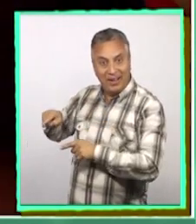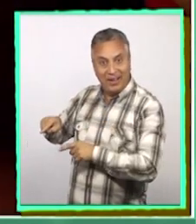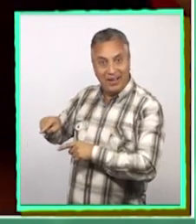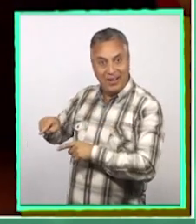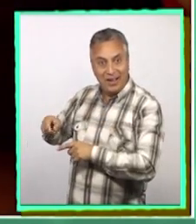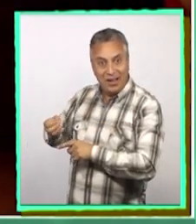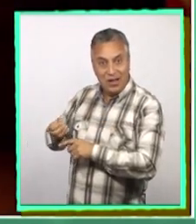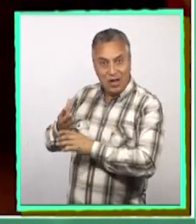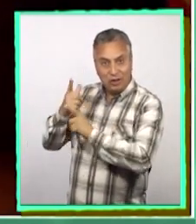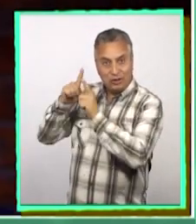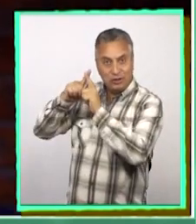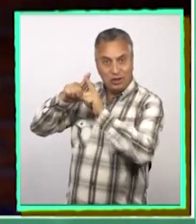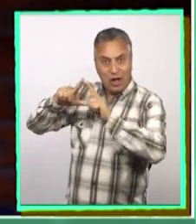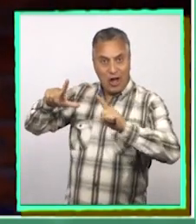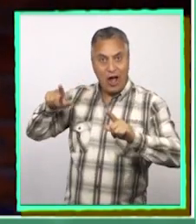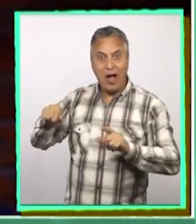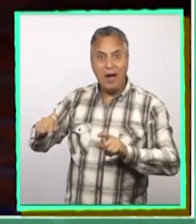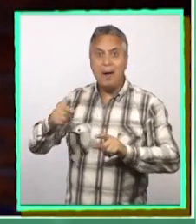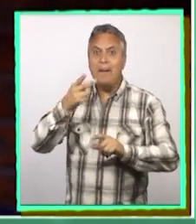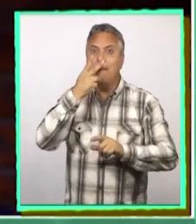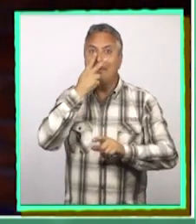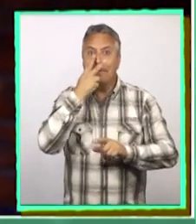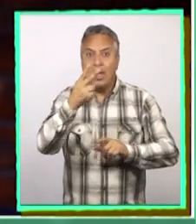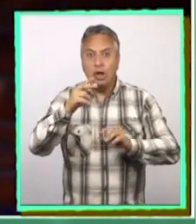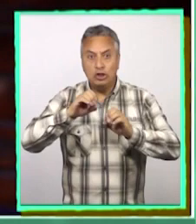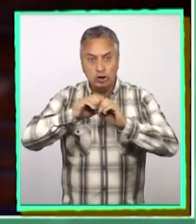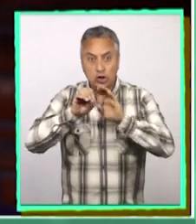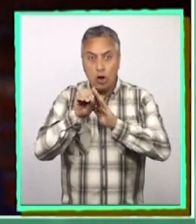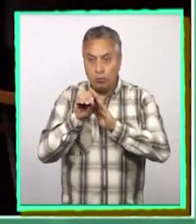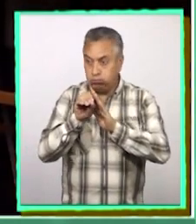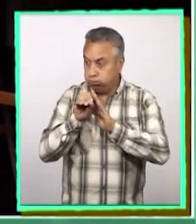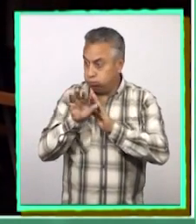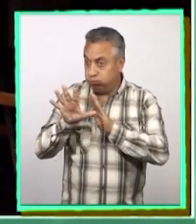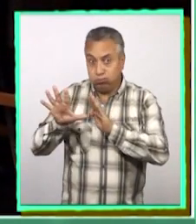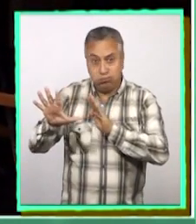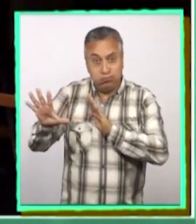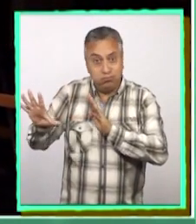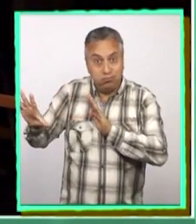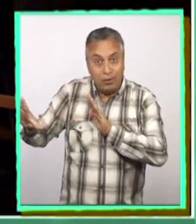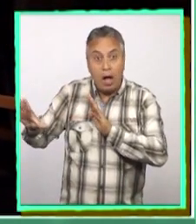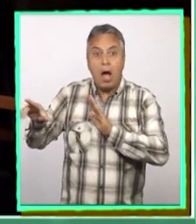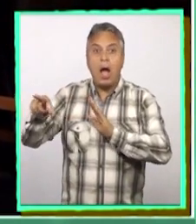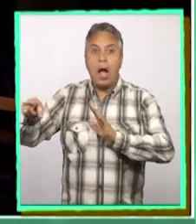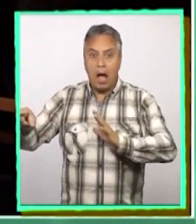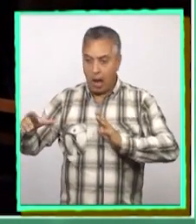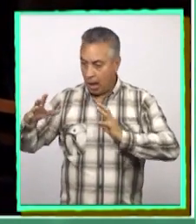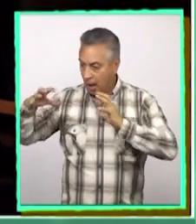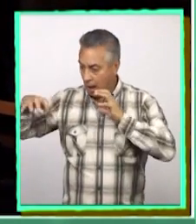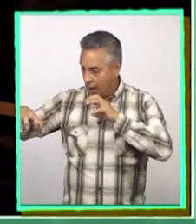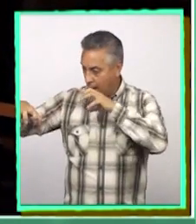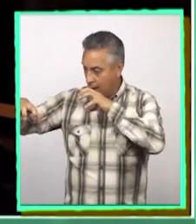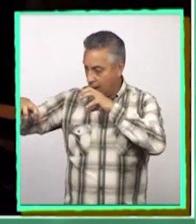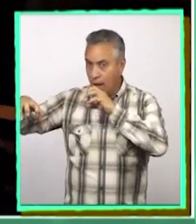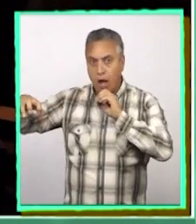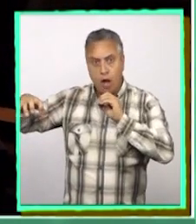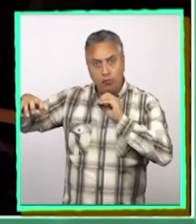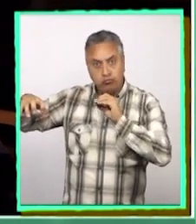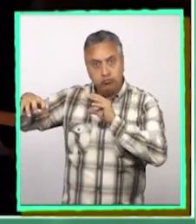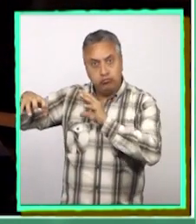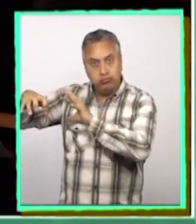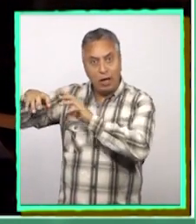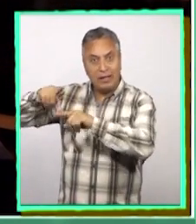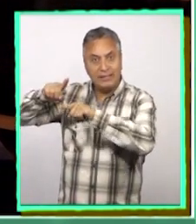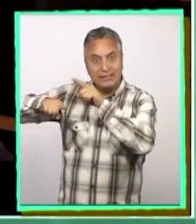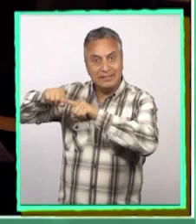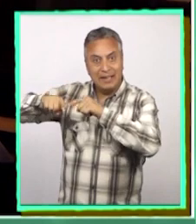¡Aquí está! Miren cómo el sol está iluminando. De esta forma le llegan los rayos de luz a nuestra